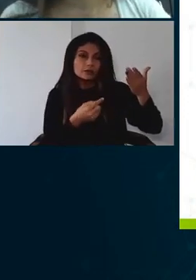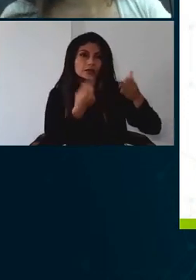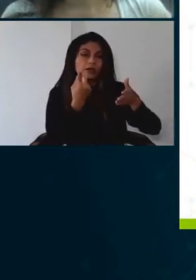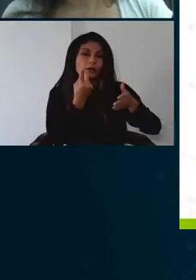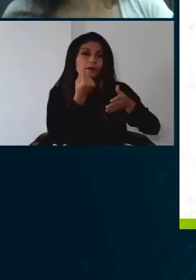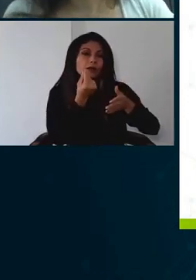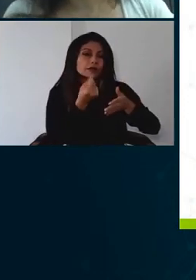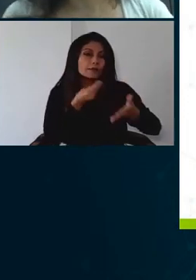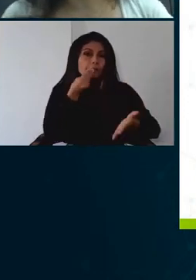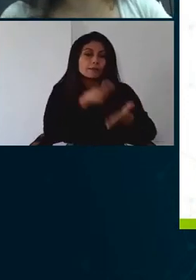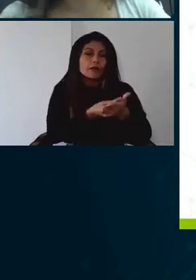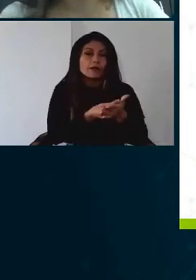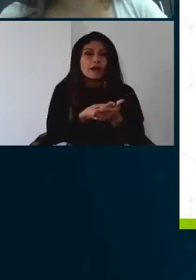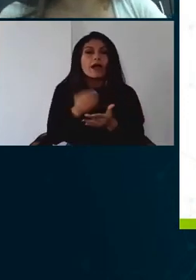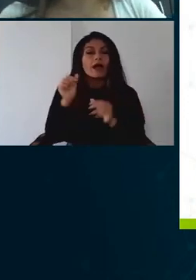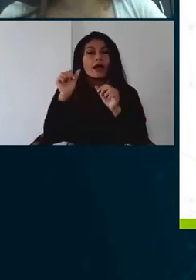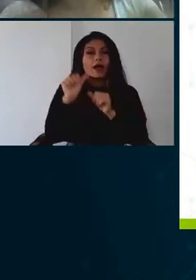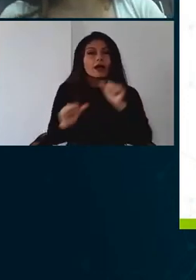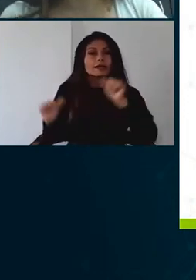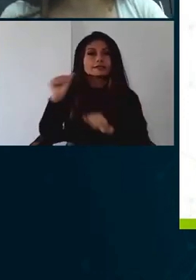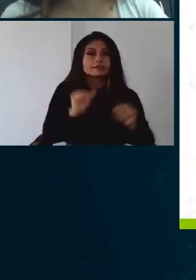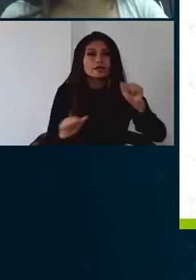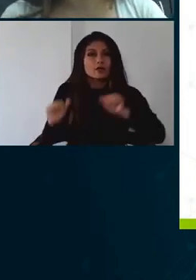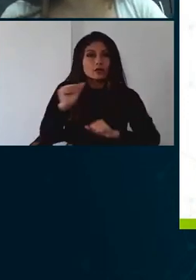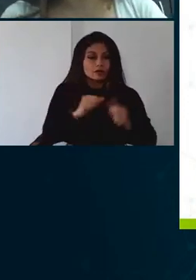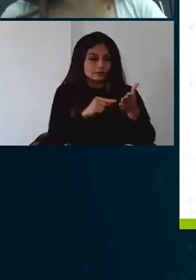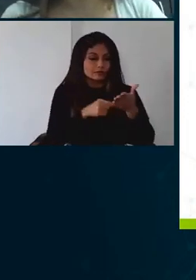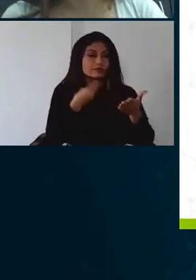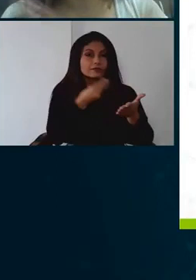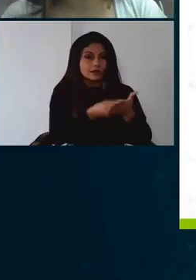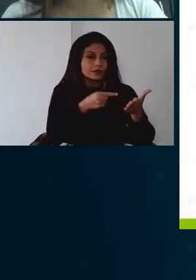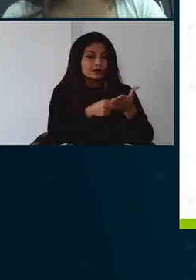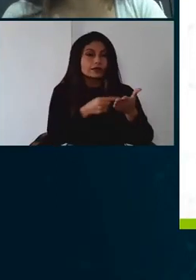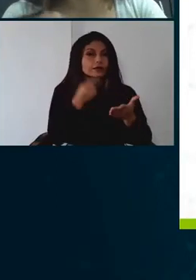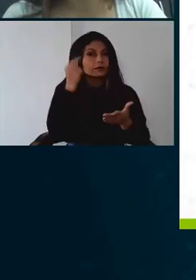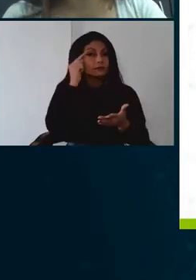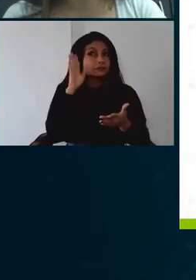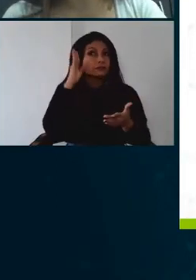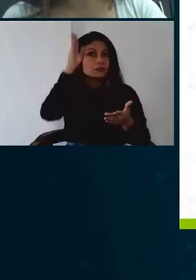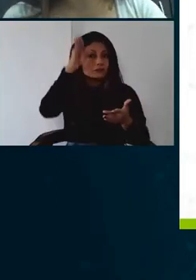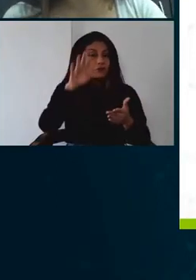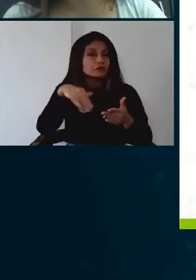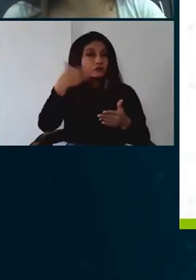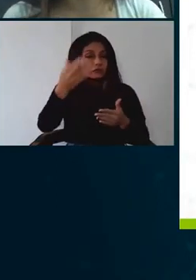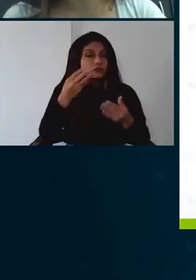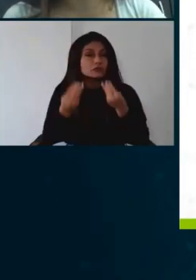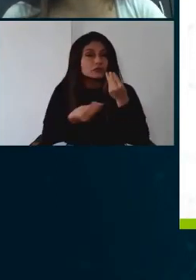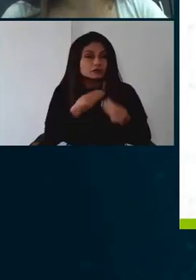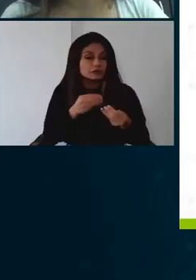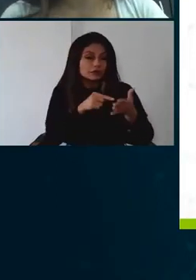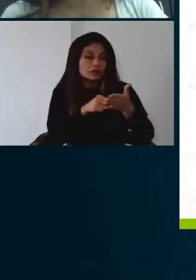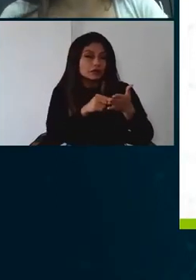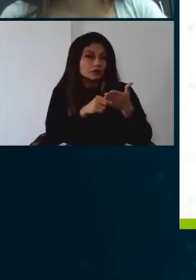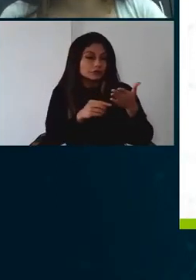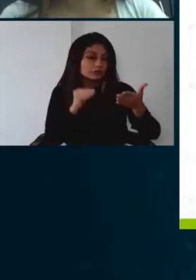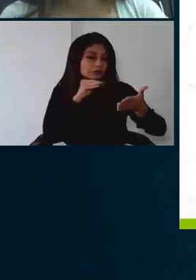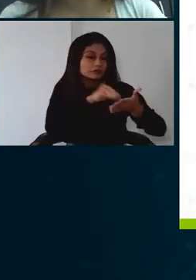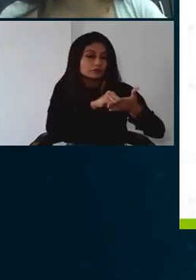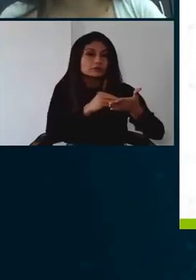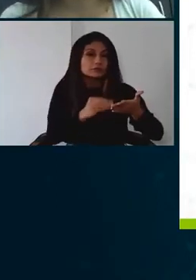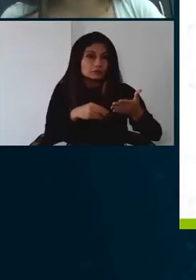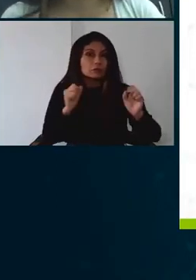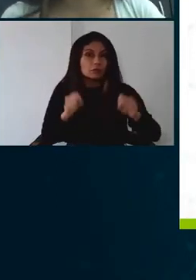¿cierto? También lo ideal sería que más adelante, si nosotros en nuestros edificios implementamos este tipo de sistemas, pues también nos